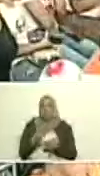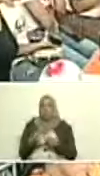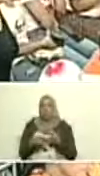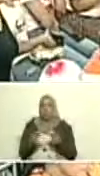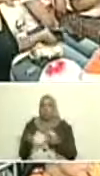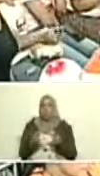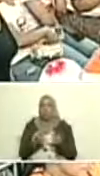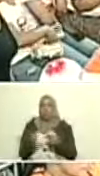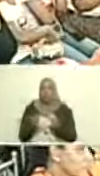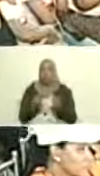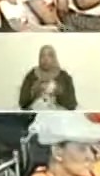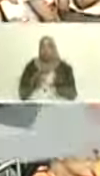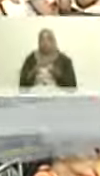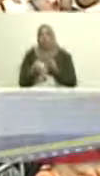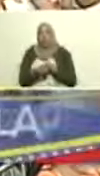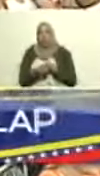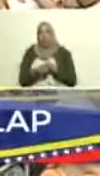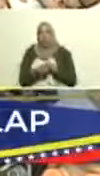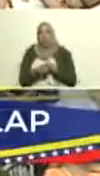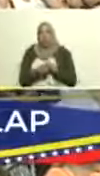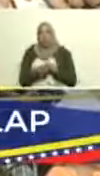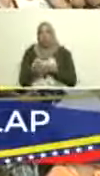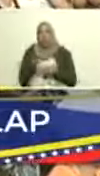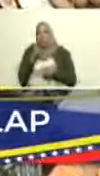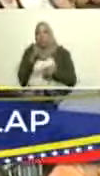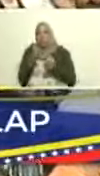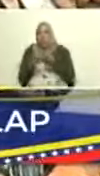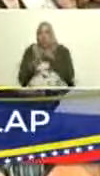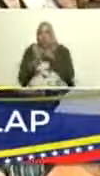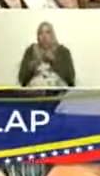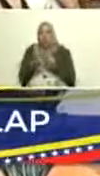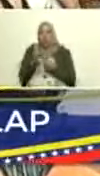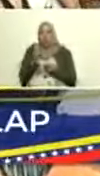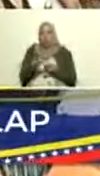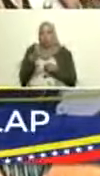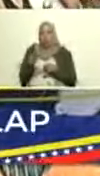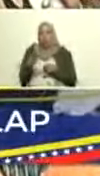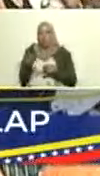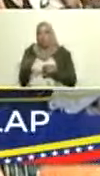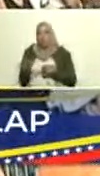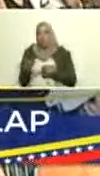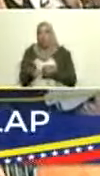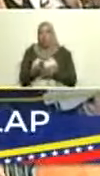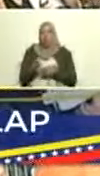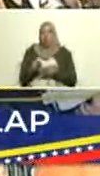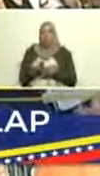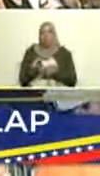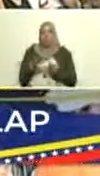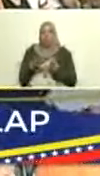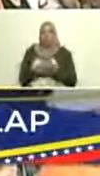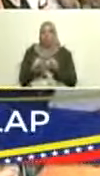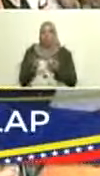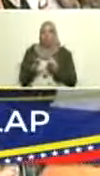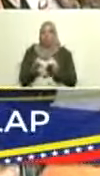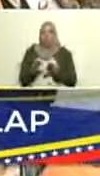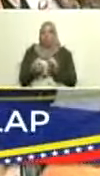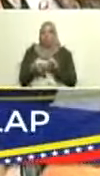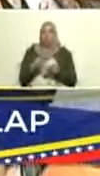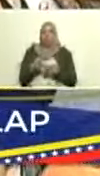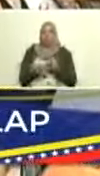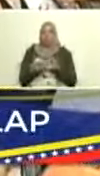7 transformaciones, de esa consulta, debate que, bueno, se hizo, el CDA, método CDA con las